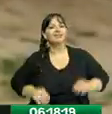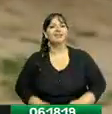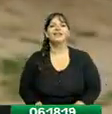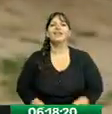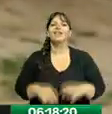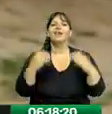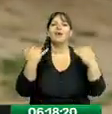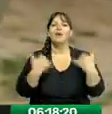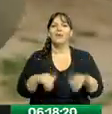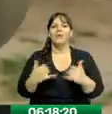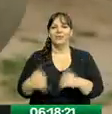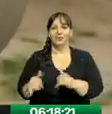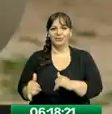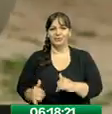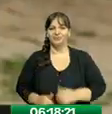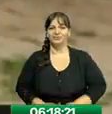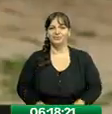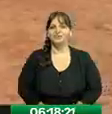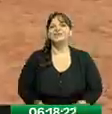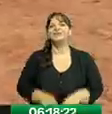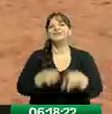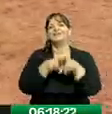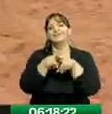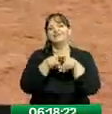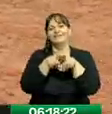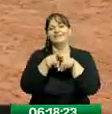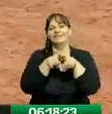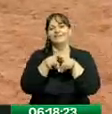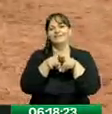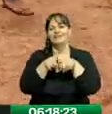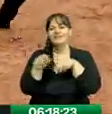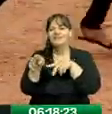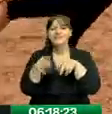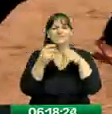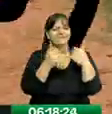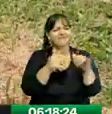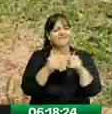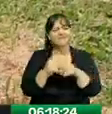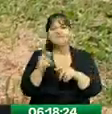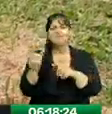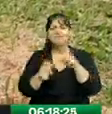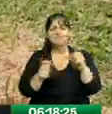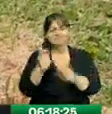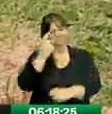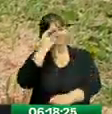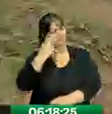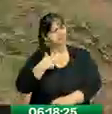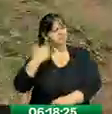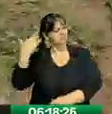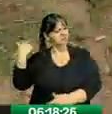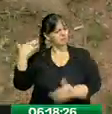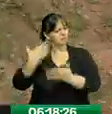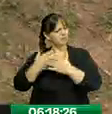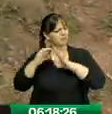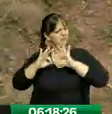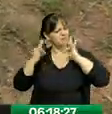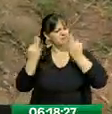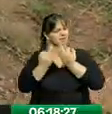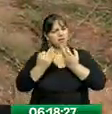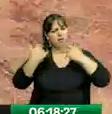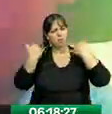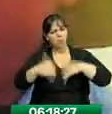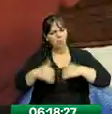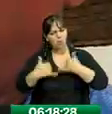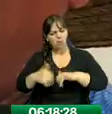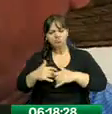entonces allí este era el concurso del huevo más largo. Es que con este tipo de entretenimiento conservan también su herencia cultural de generación en